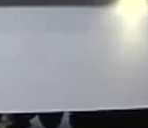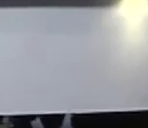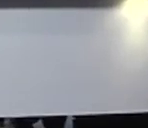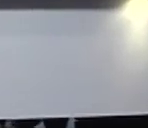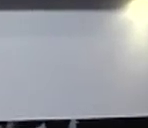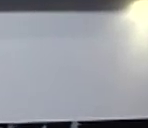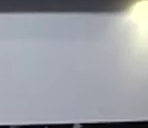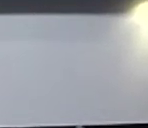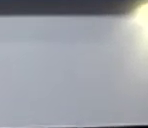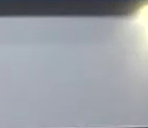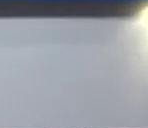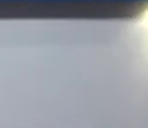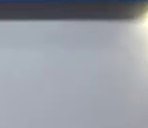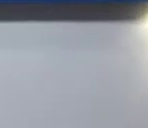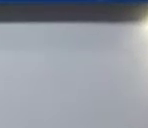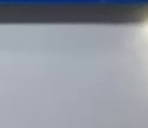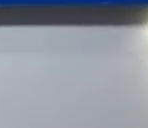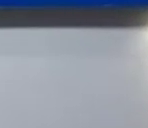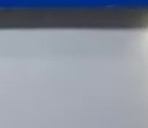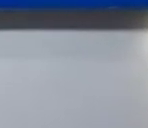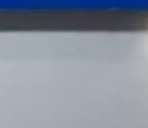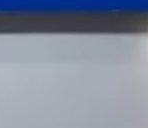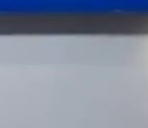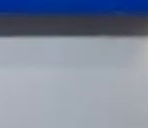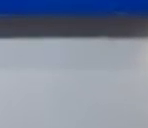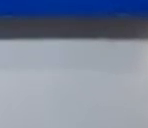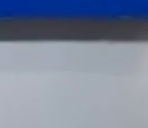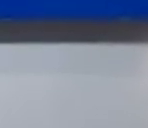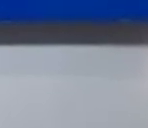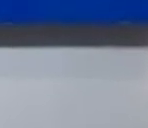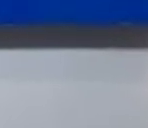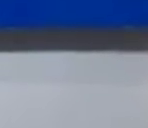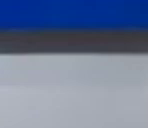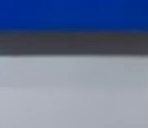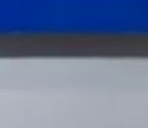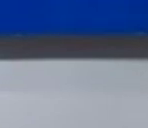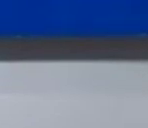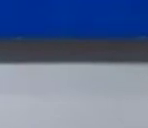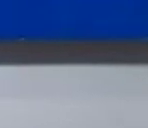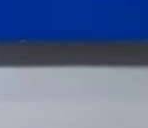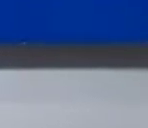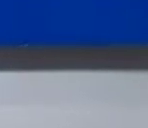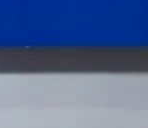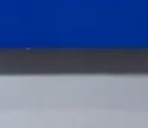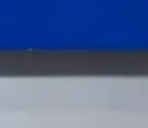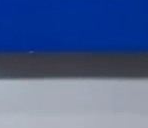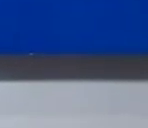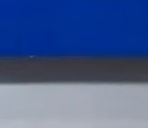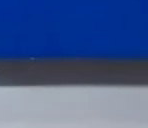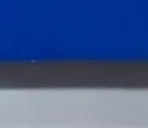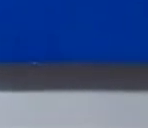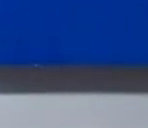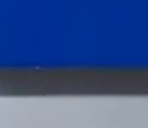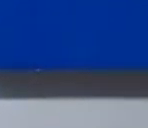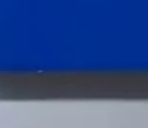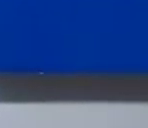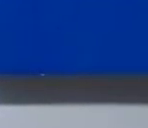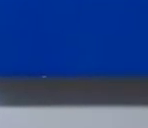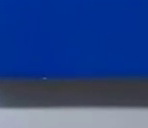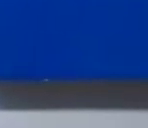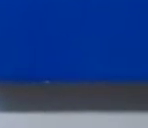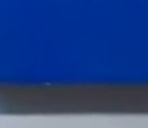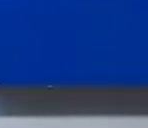la nueva vida en Cristo Jesús. La nueva vida en